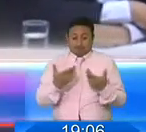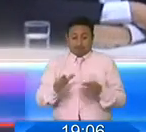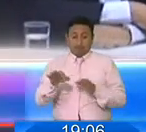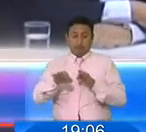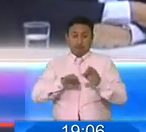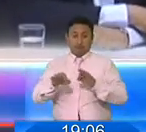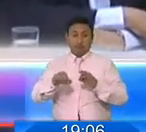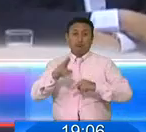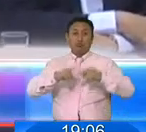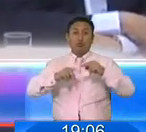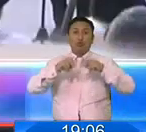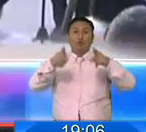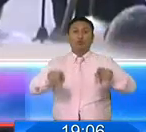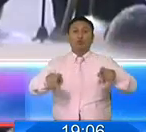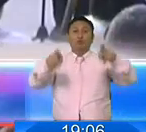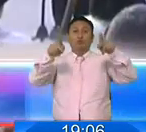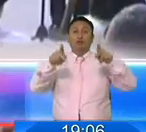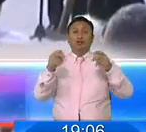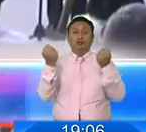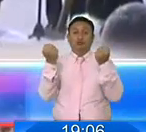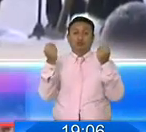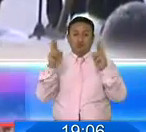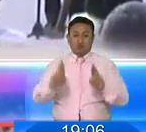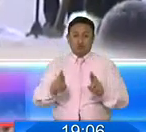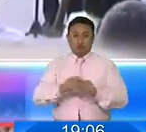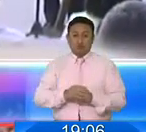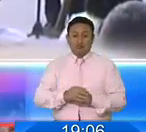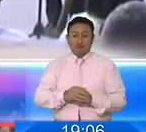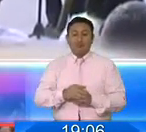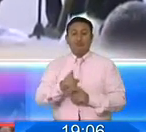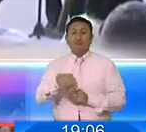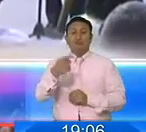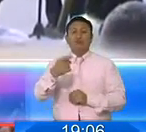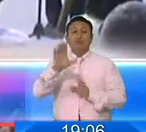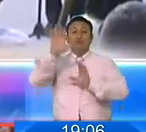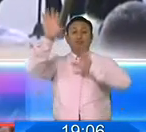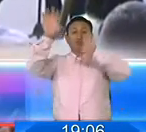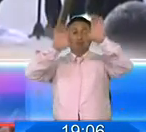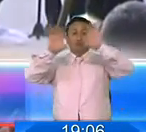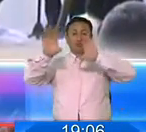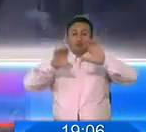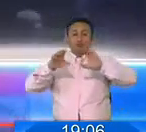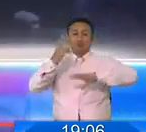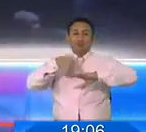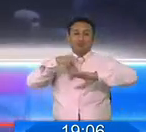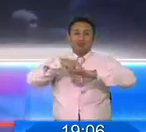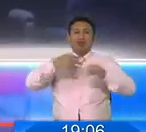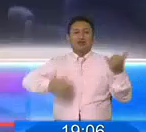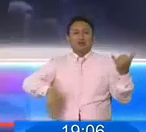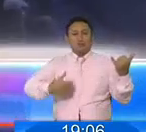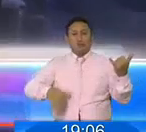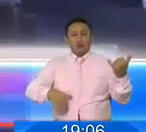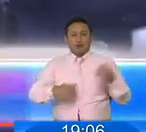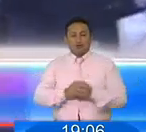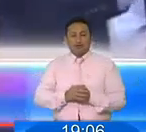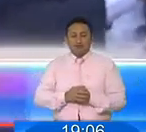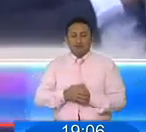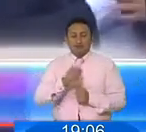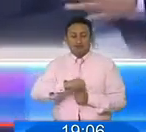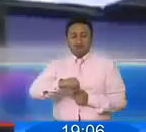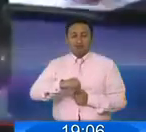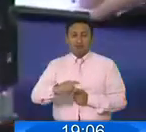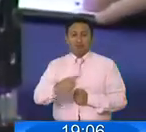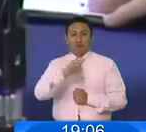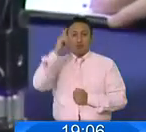para construir el puente del sur la próxima creación del museo nacional del pasito y la certeza jurídica que ha propiciado